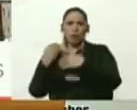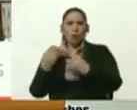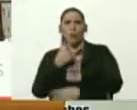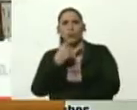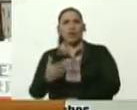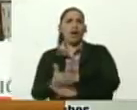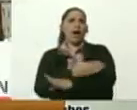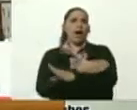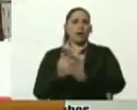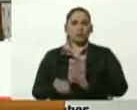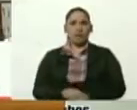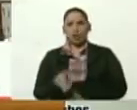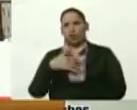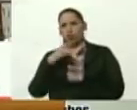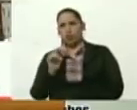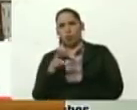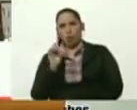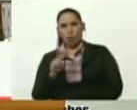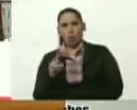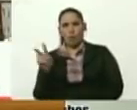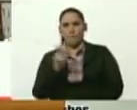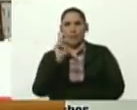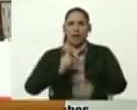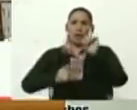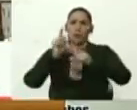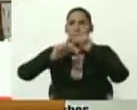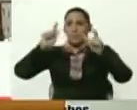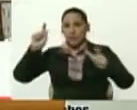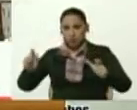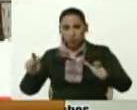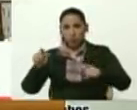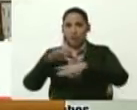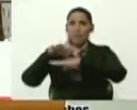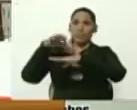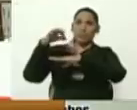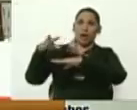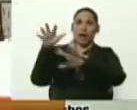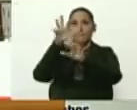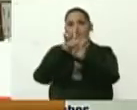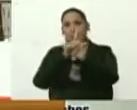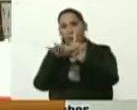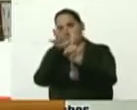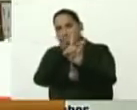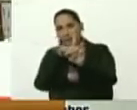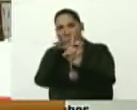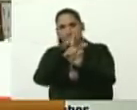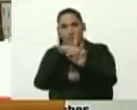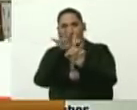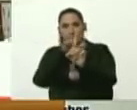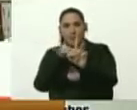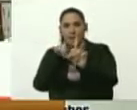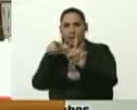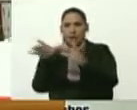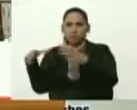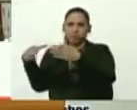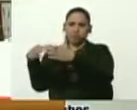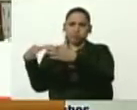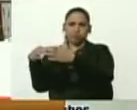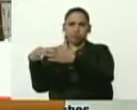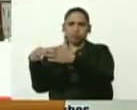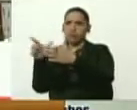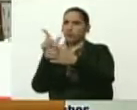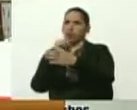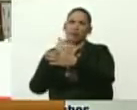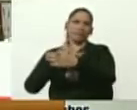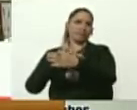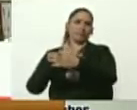inicialmente, el dolor de algunas personas que se dejaron captar por esta banda de apátridas,